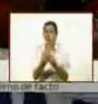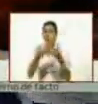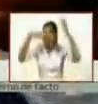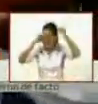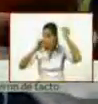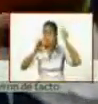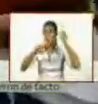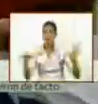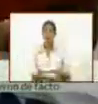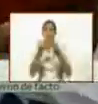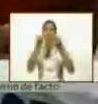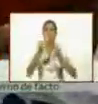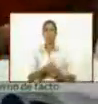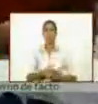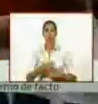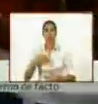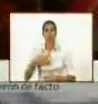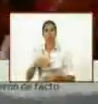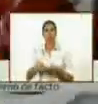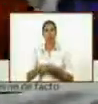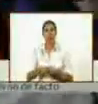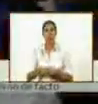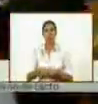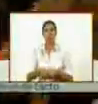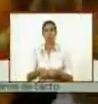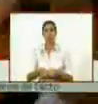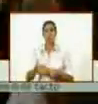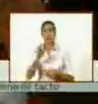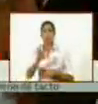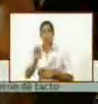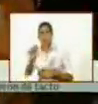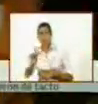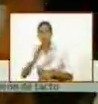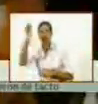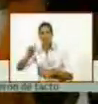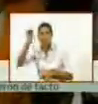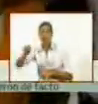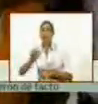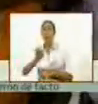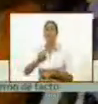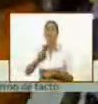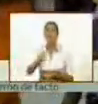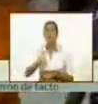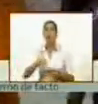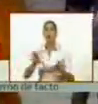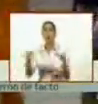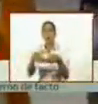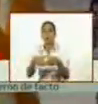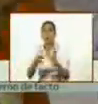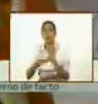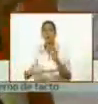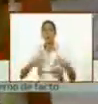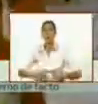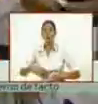podernos rescatar. Yo siento que luego esas llamadas del canciller de la República, a la gente de la OEA, a la ONU, a la Comisión Interamericana de Derechos Humanos, fue cuando